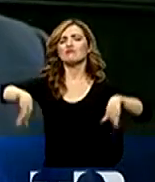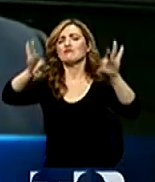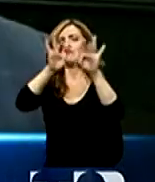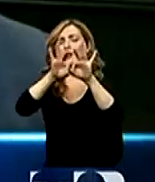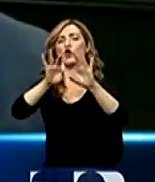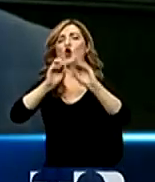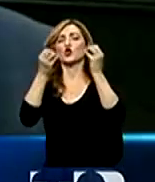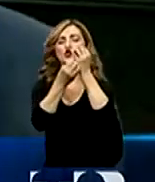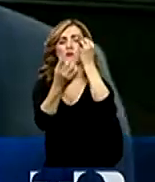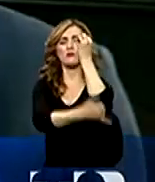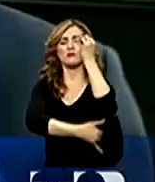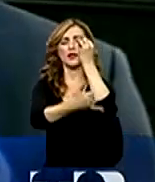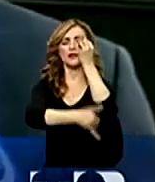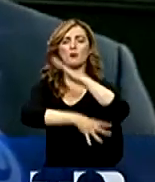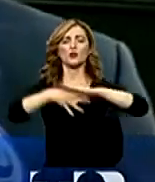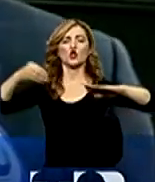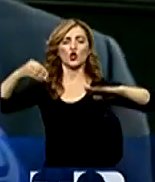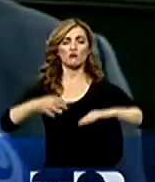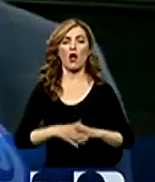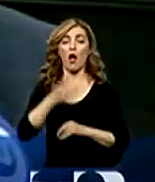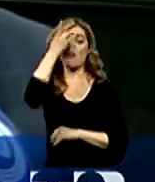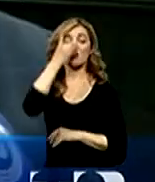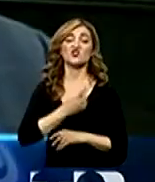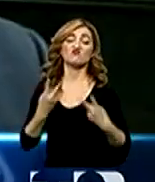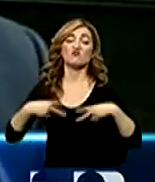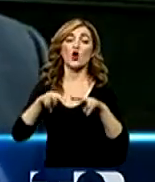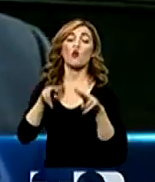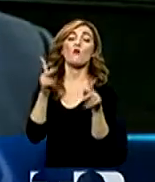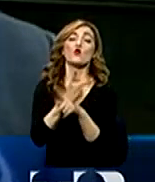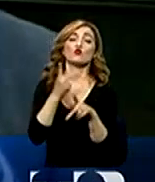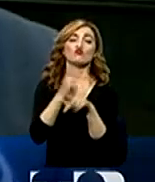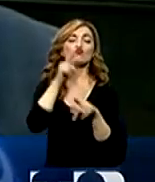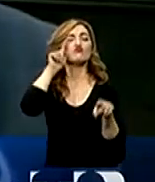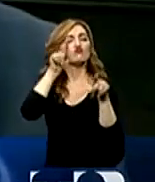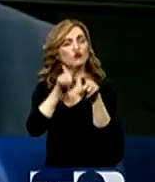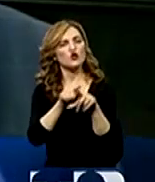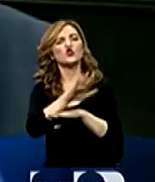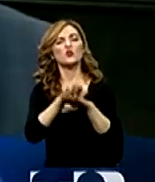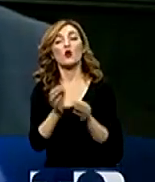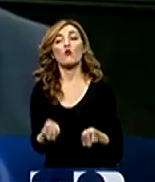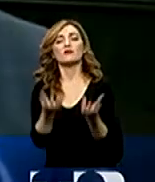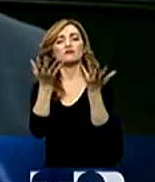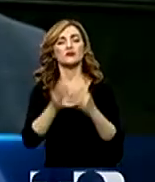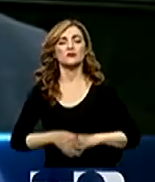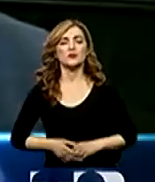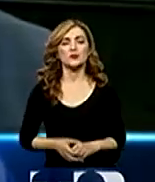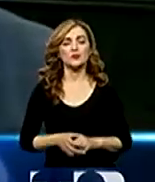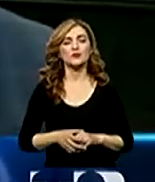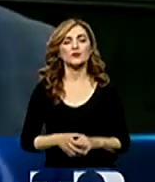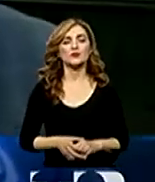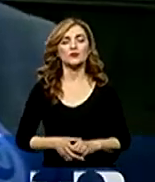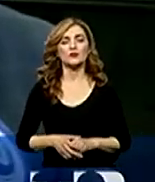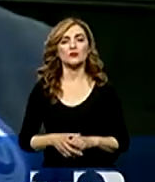OPEP, en la cual se van a definir los valores de producción, acuerdos sobre producción, y eso seguramente va a